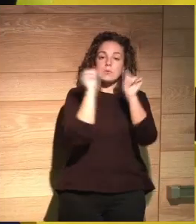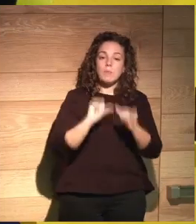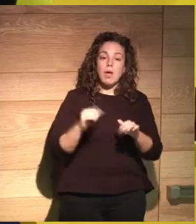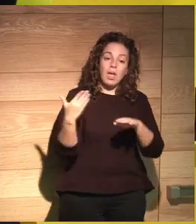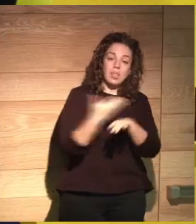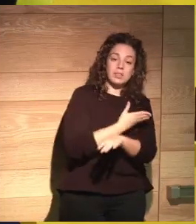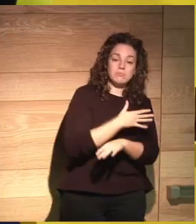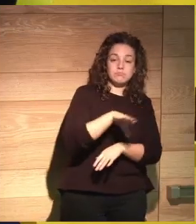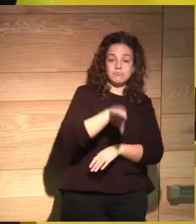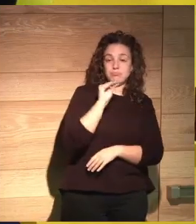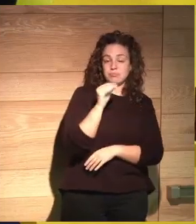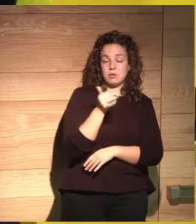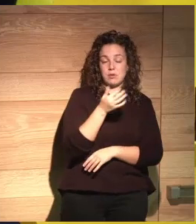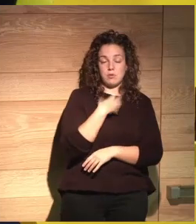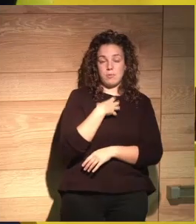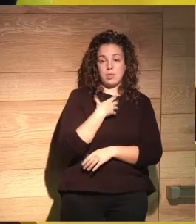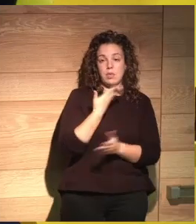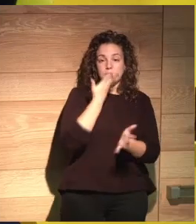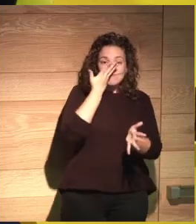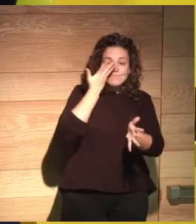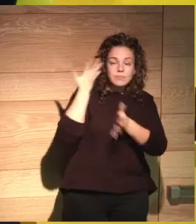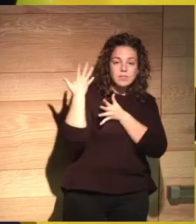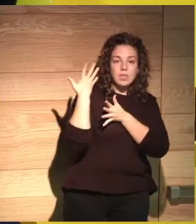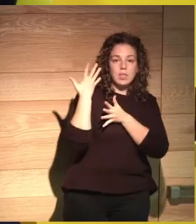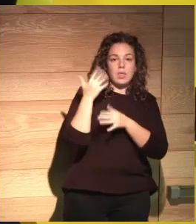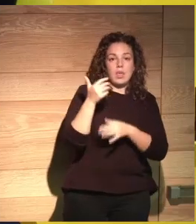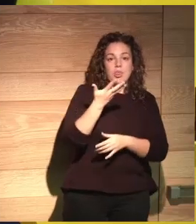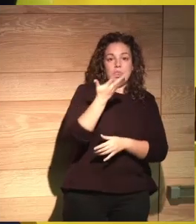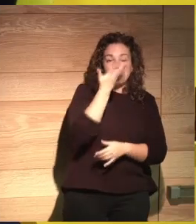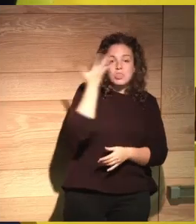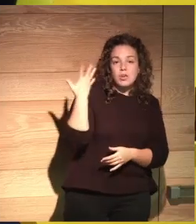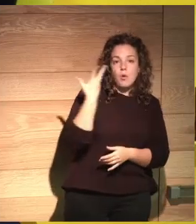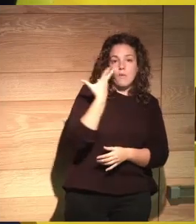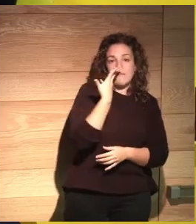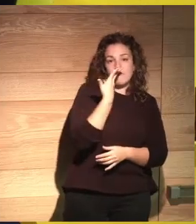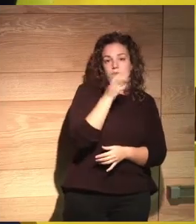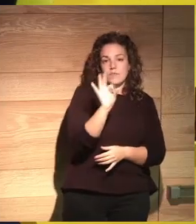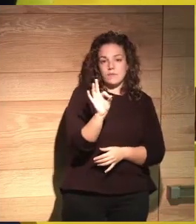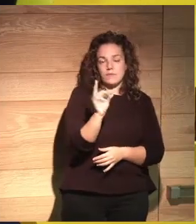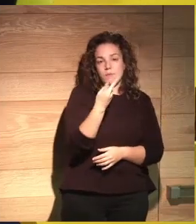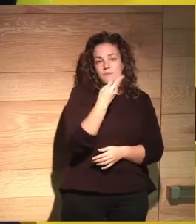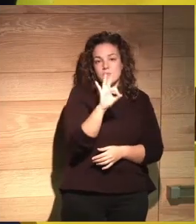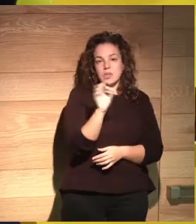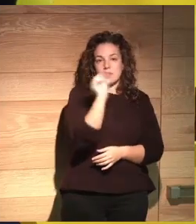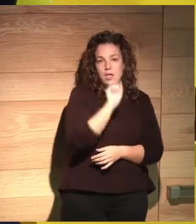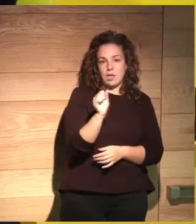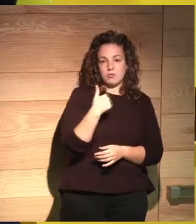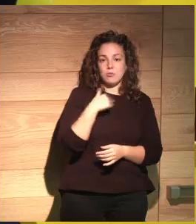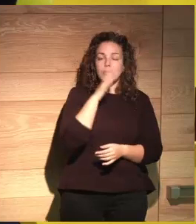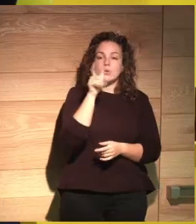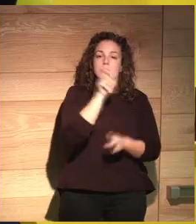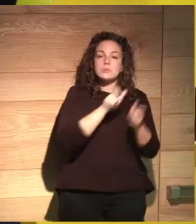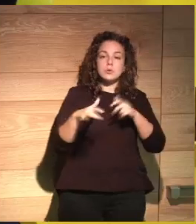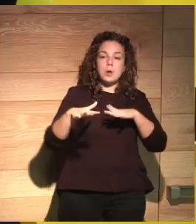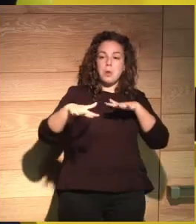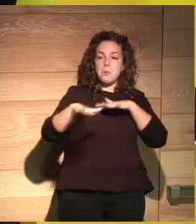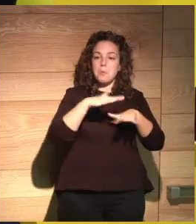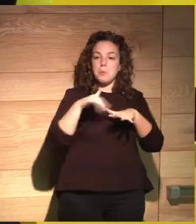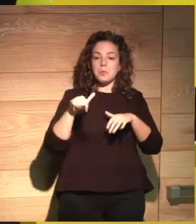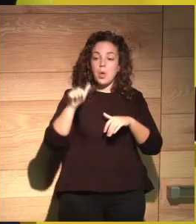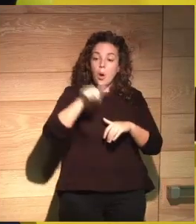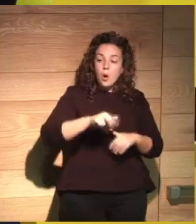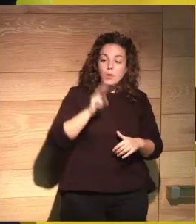comprender yo creo sólo hace cinco diez o veinte años una ciudad con todos los la gente que se mueven como la podemos ver hoy es